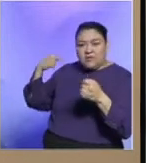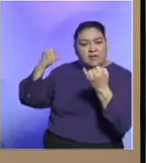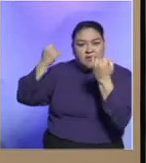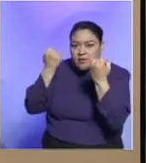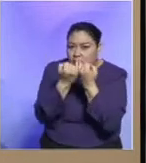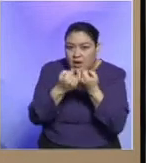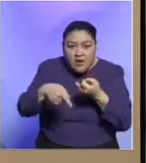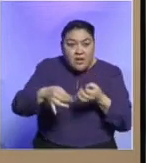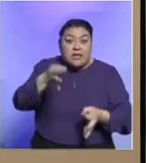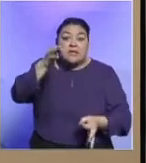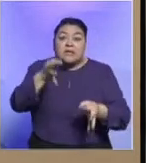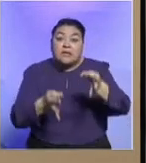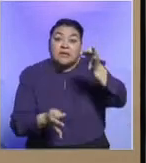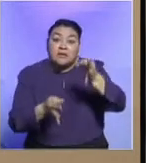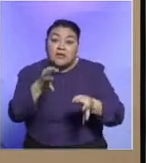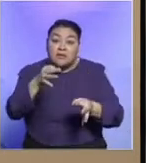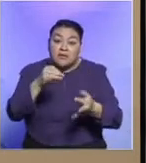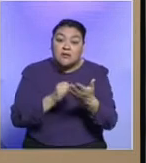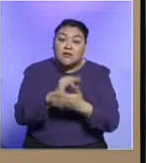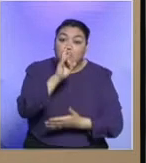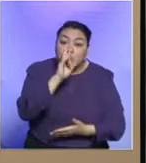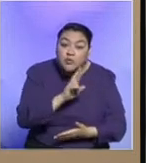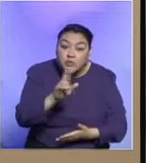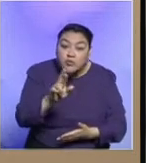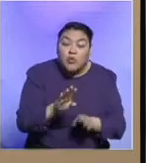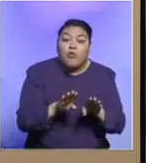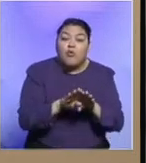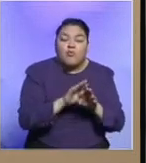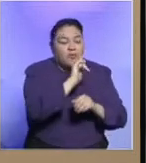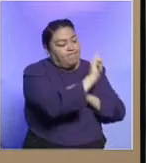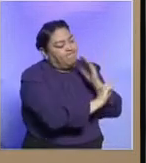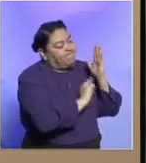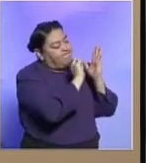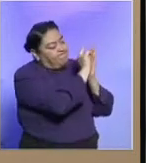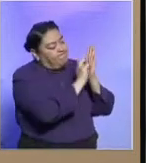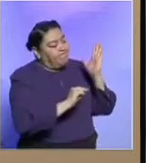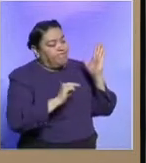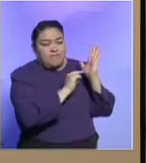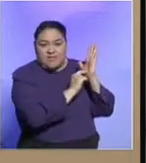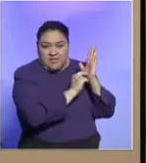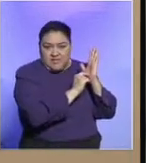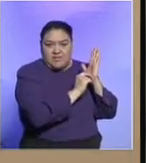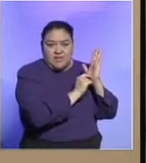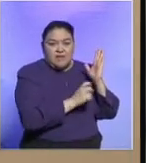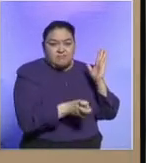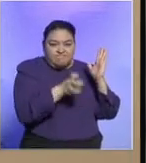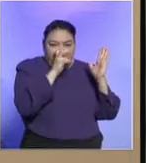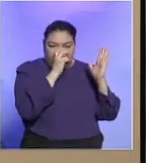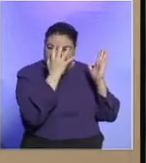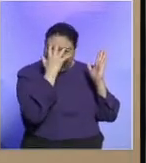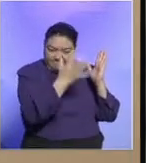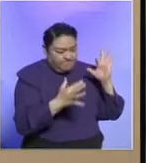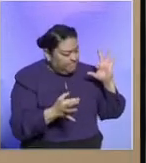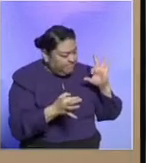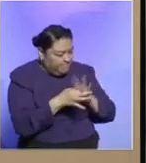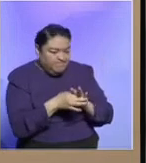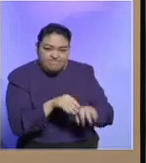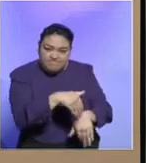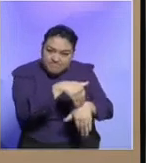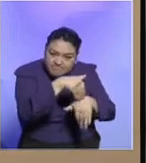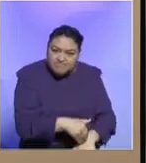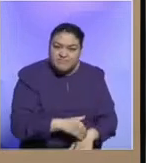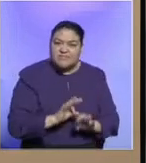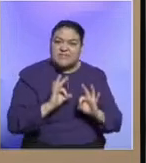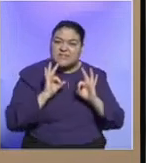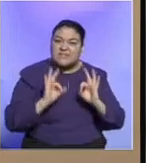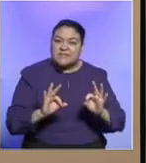este tribunal está aplicando y resolviendo con estricto apego a la